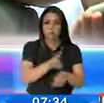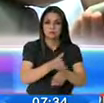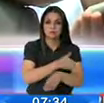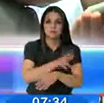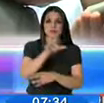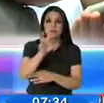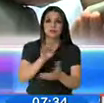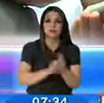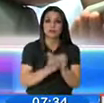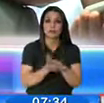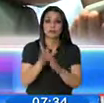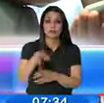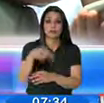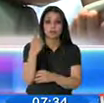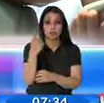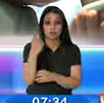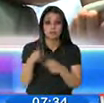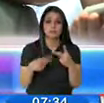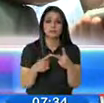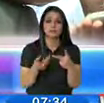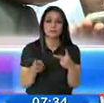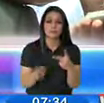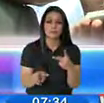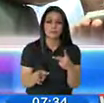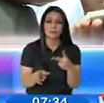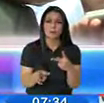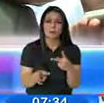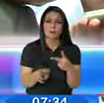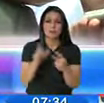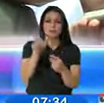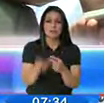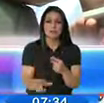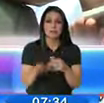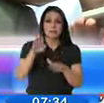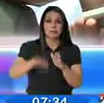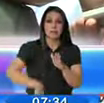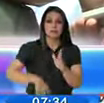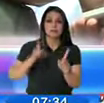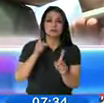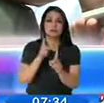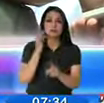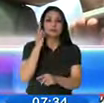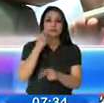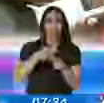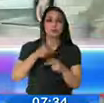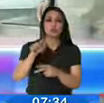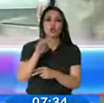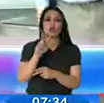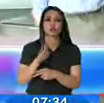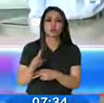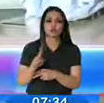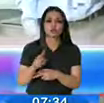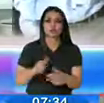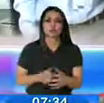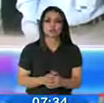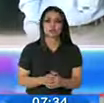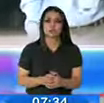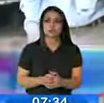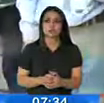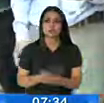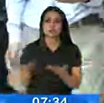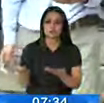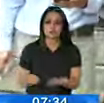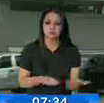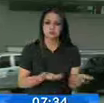de noviembre del 2011, y la persona que tiene menor puntaje sin duda es la señora Luzaro, ¿no? Fue recibida de forma reservada